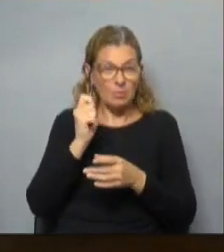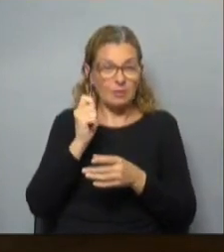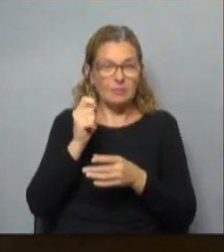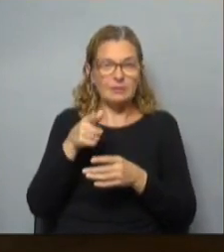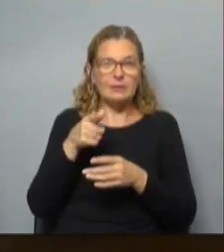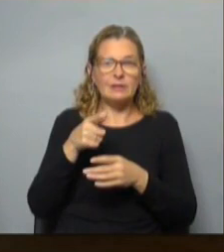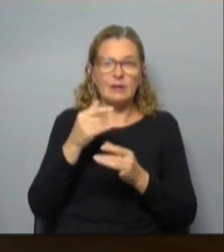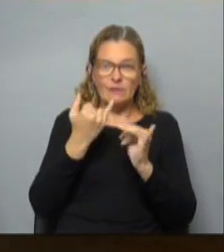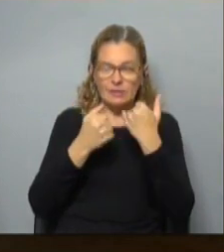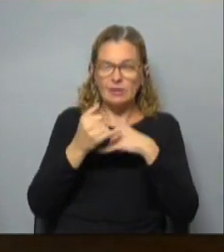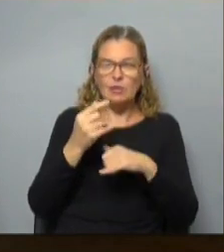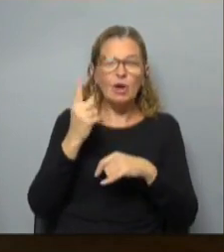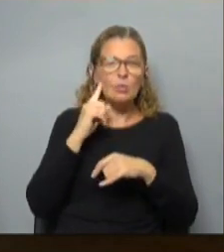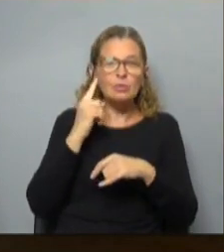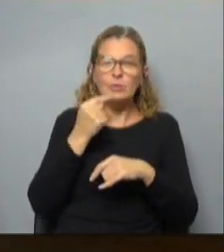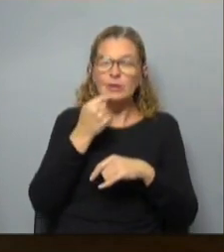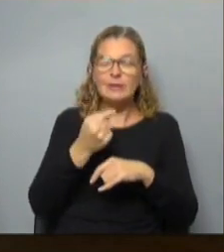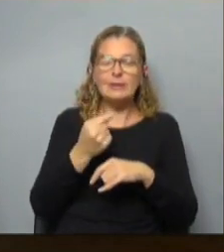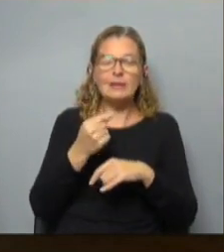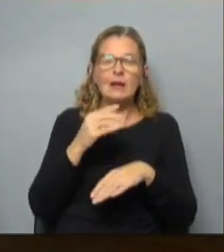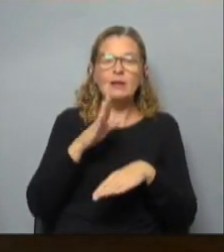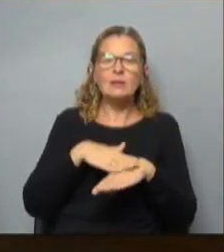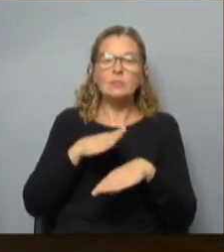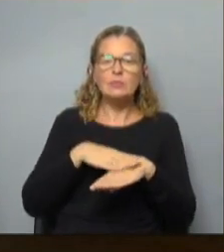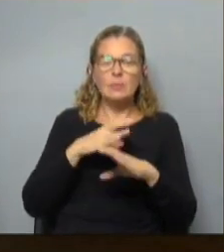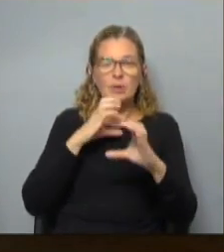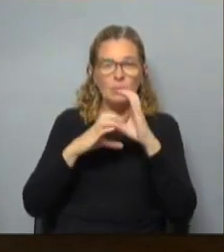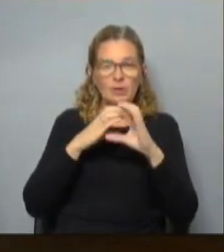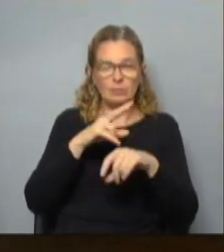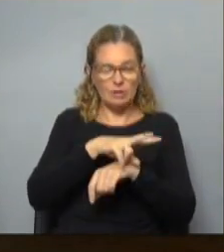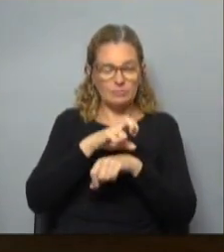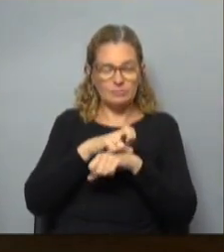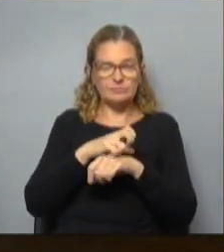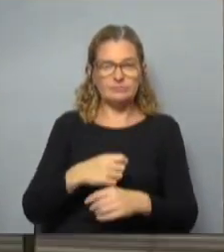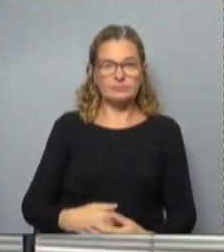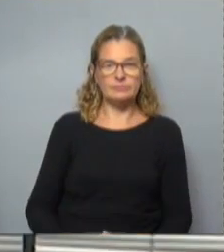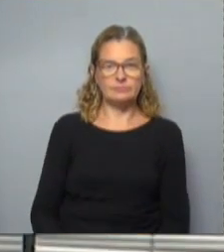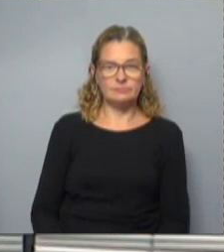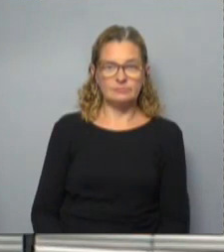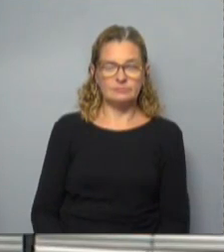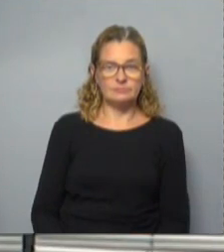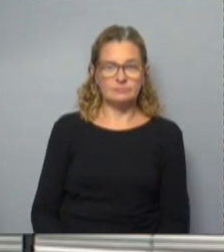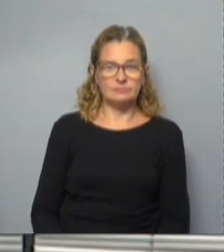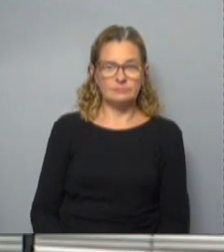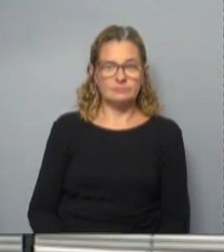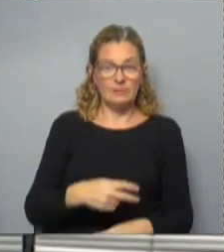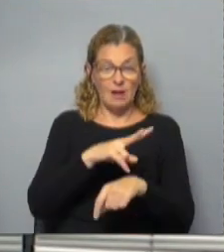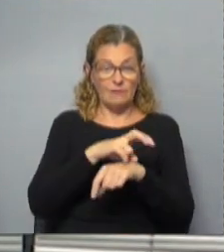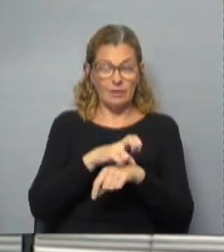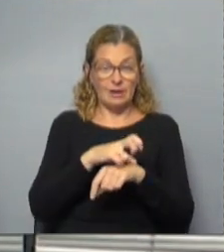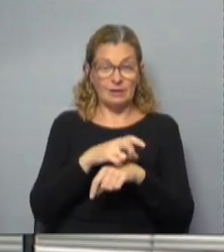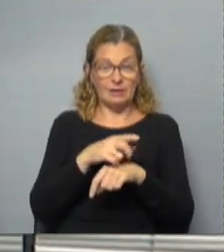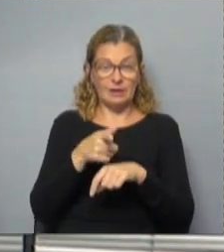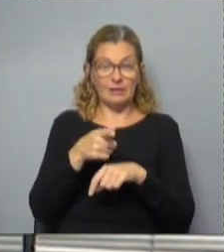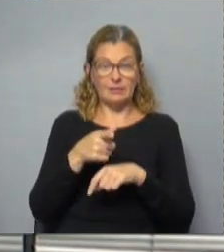investigación escuchamos lo que decía javier benet responsable de comunicación de fiscalidad la fiscalía tomó